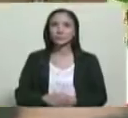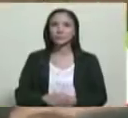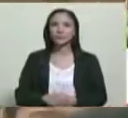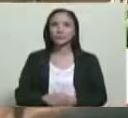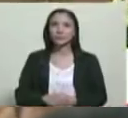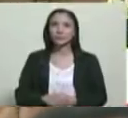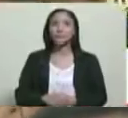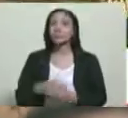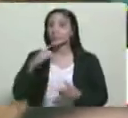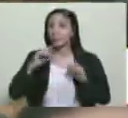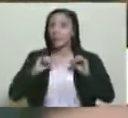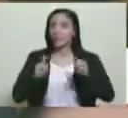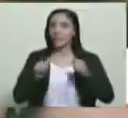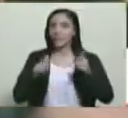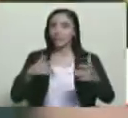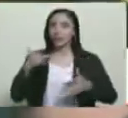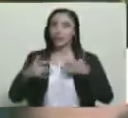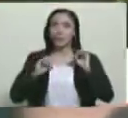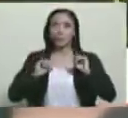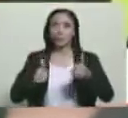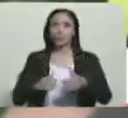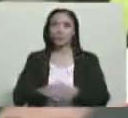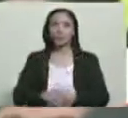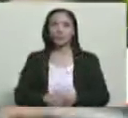Vamos a iniciar este acto